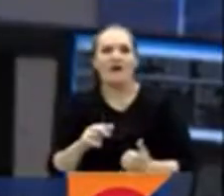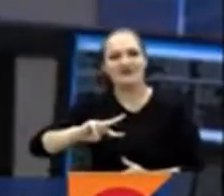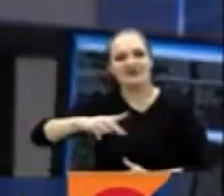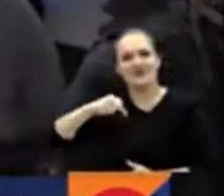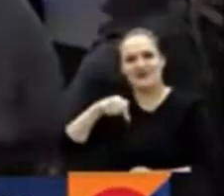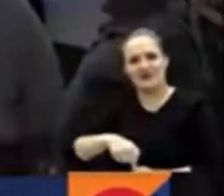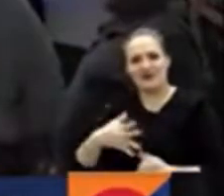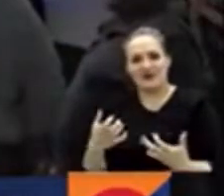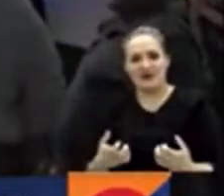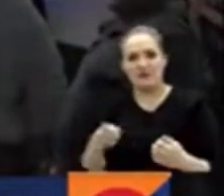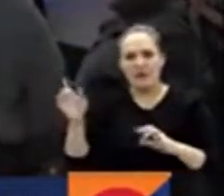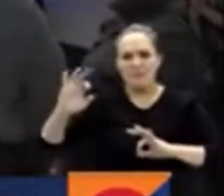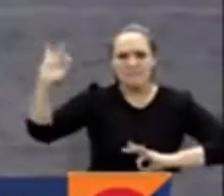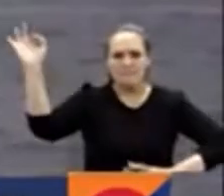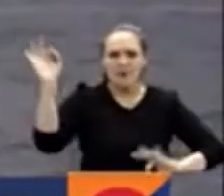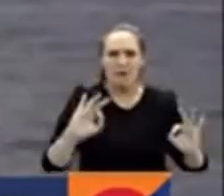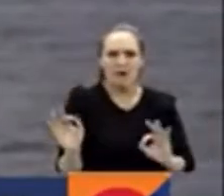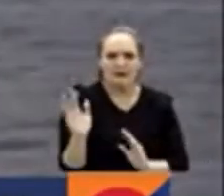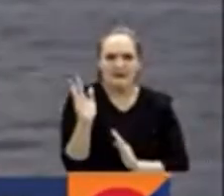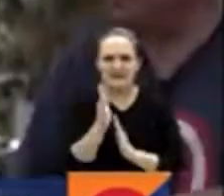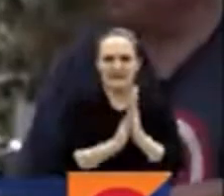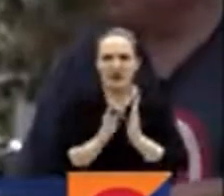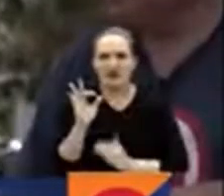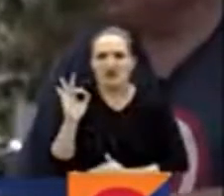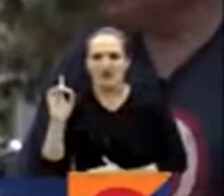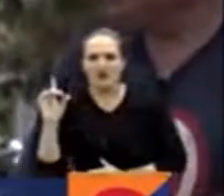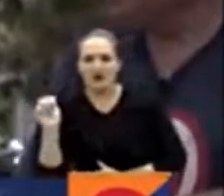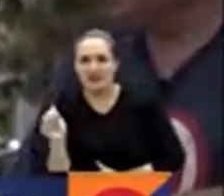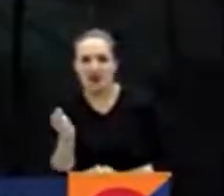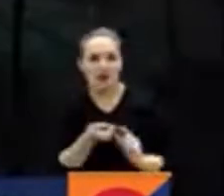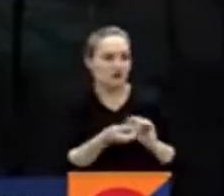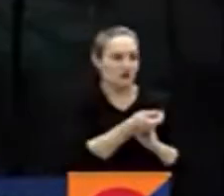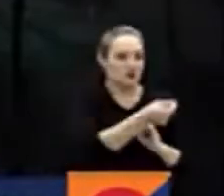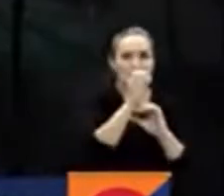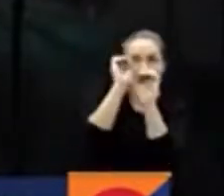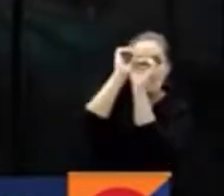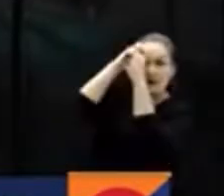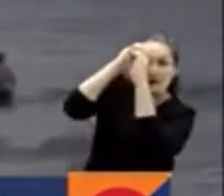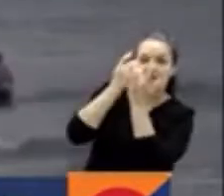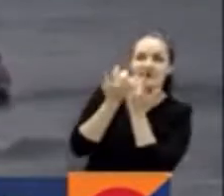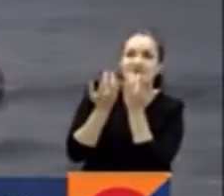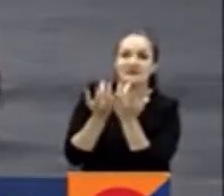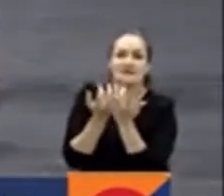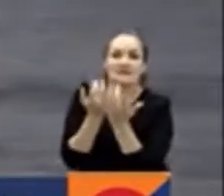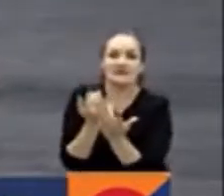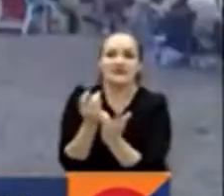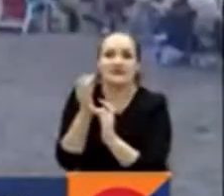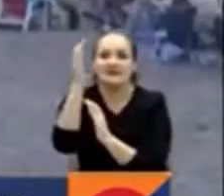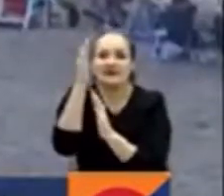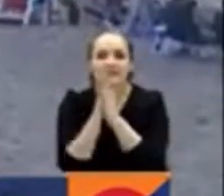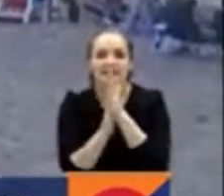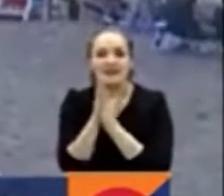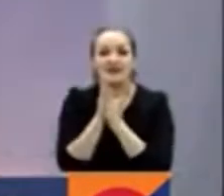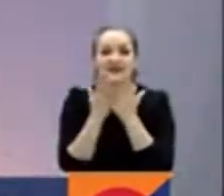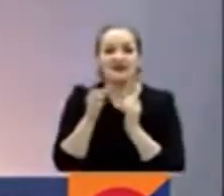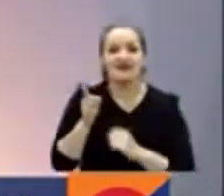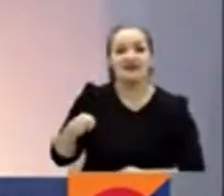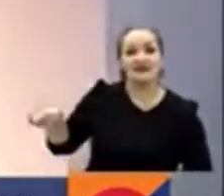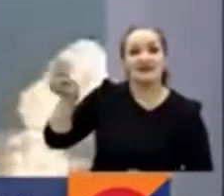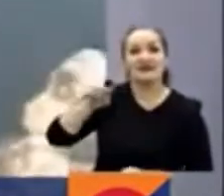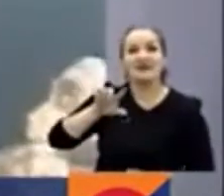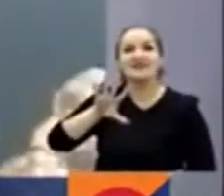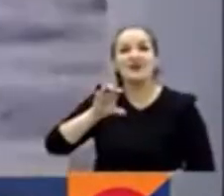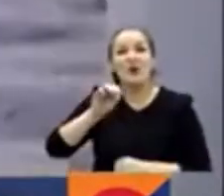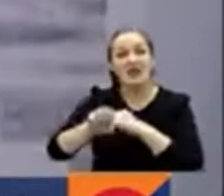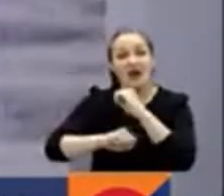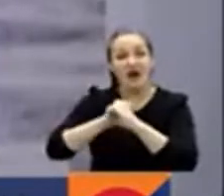en el Centro Espacial Kennedy en Florida como en costas aledañas, seguirá, pero es poco comparado con la espera de 50 años de la